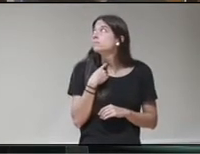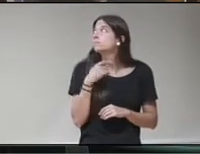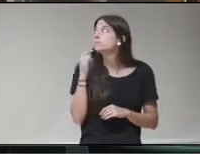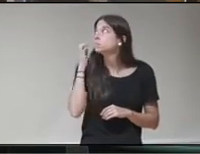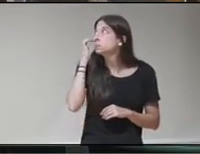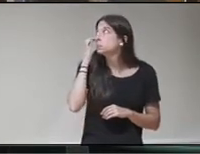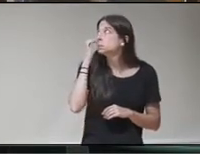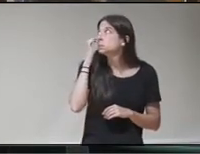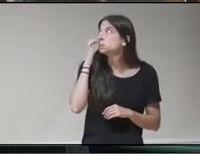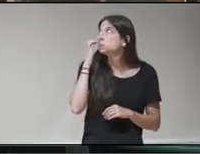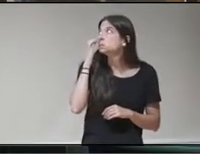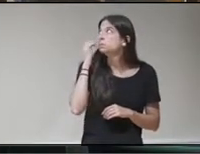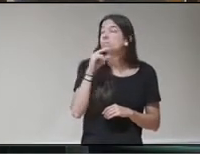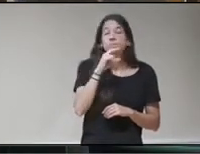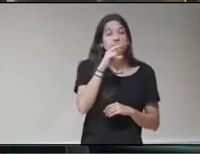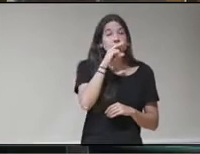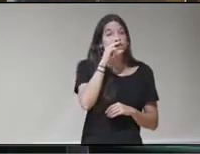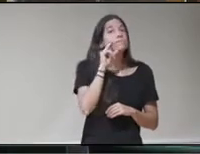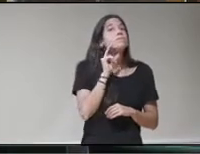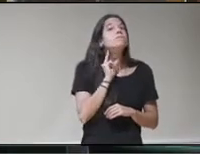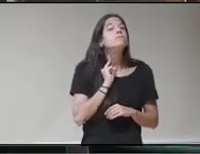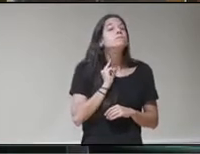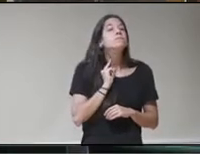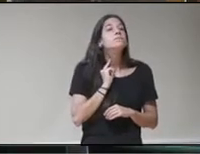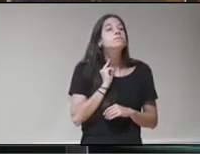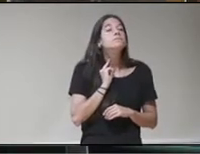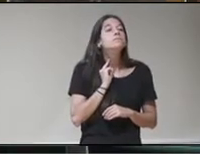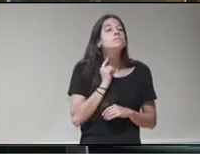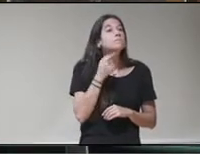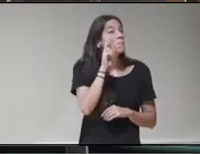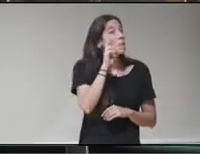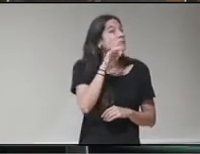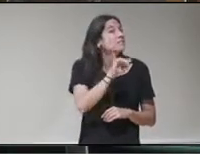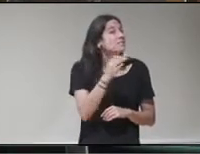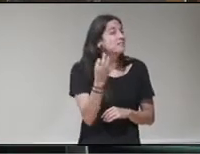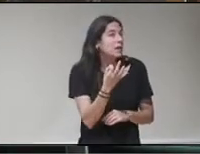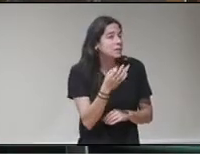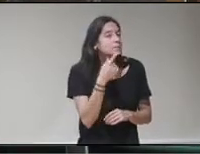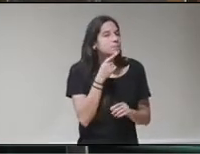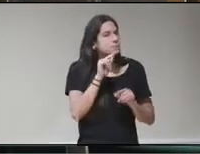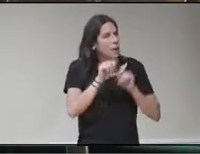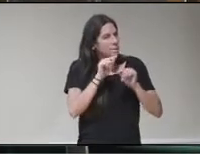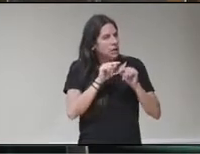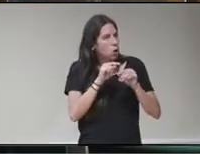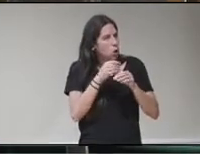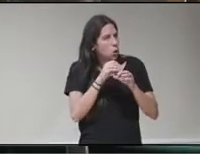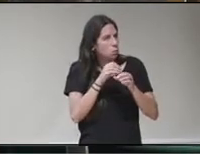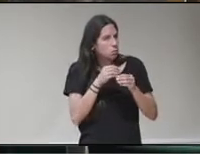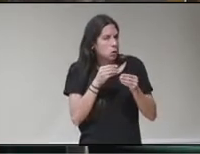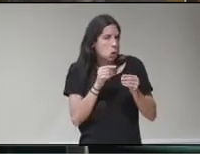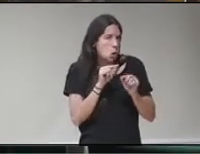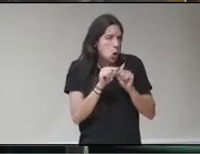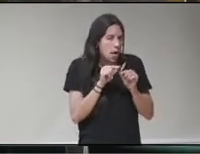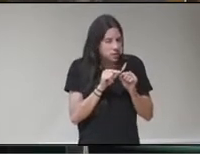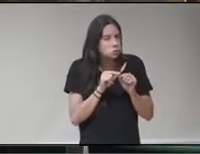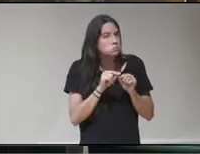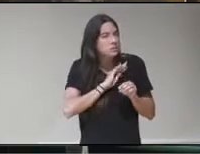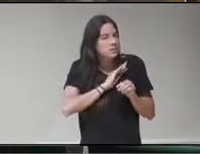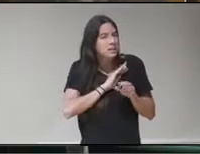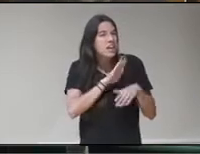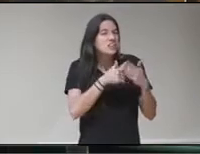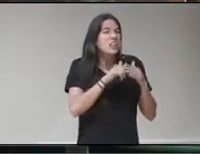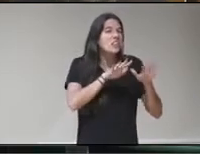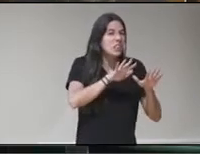tenemos fundamentalmente pues que hay bastantes microorganismos, entre 10 elevado a 7 y 10 elevado a 8, la